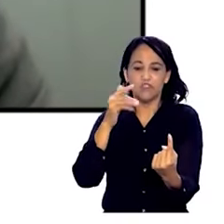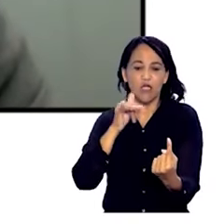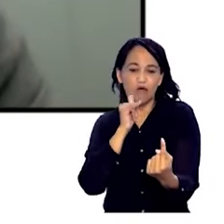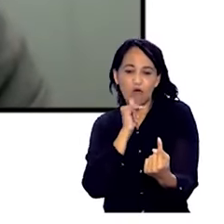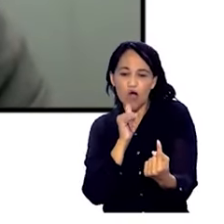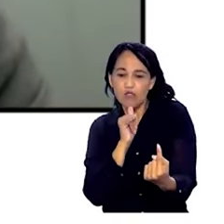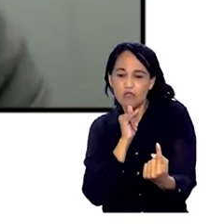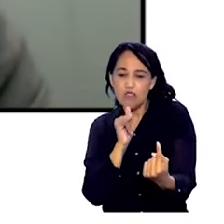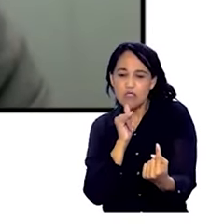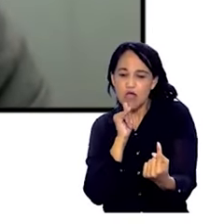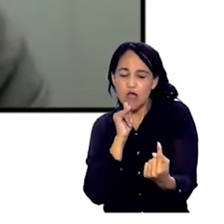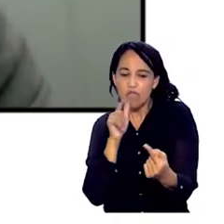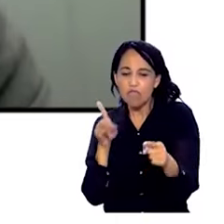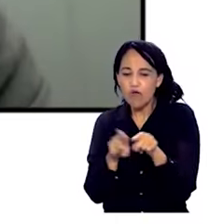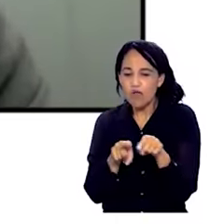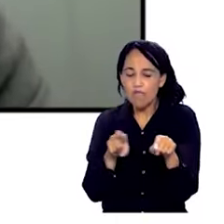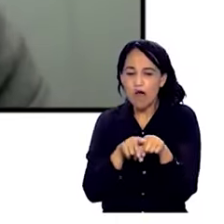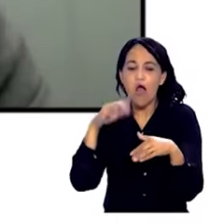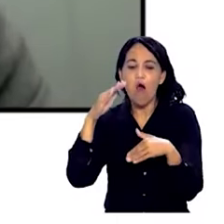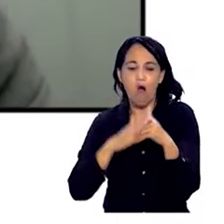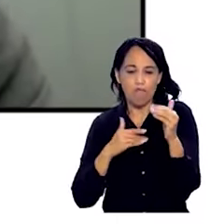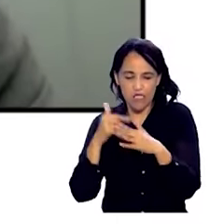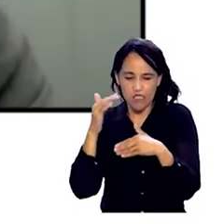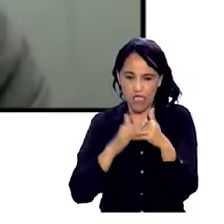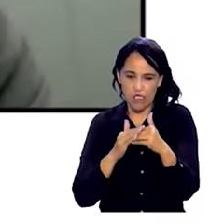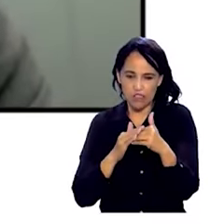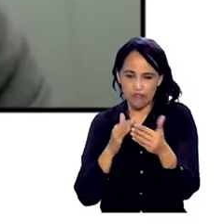es una competencia mu